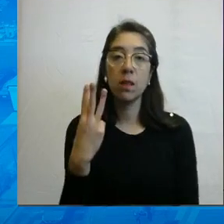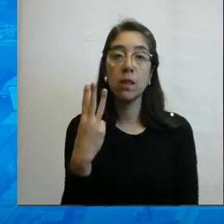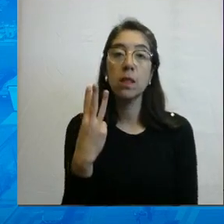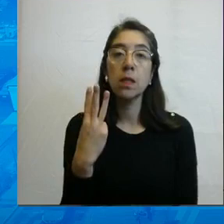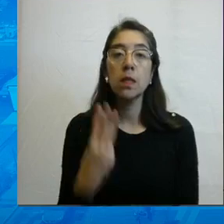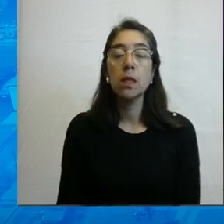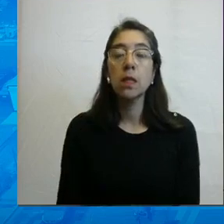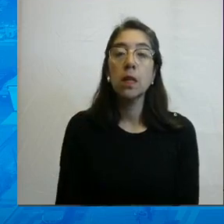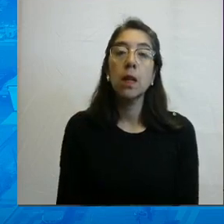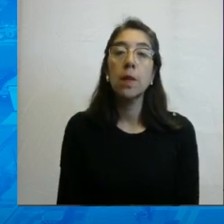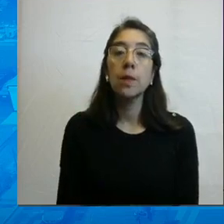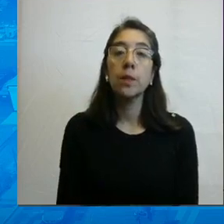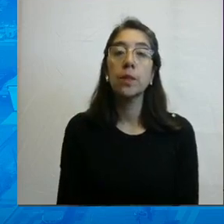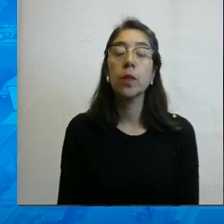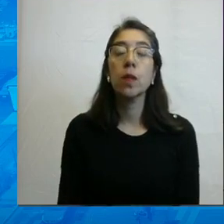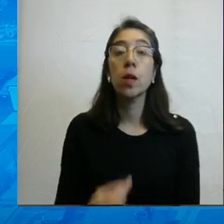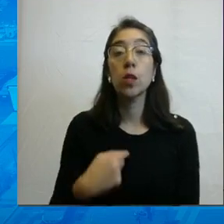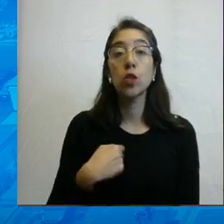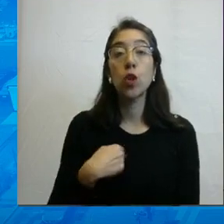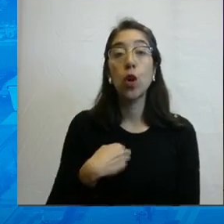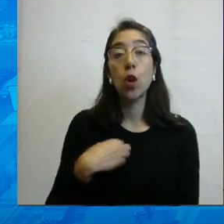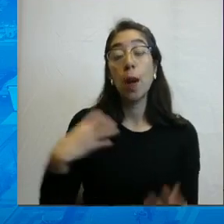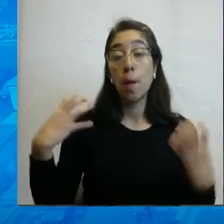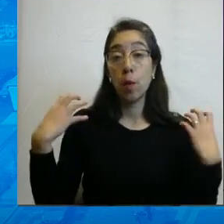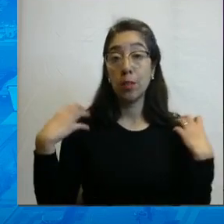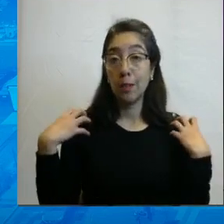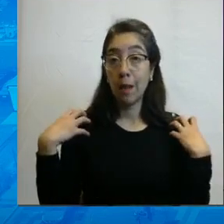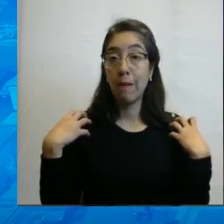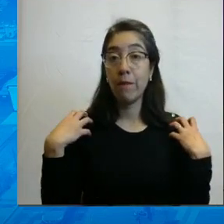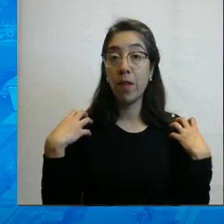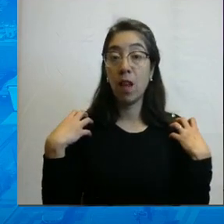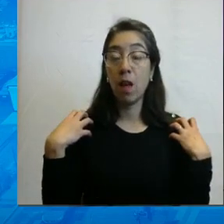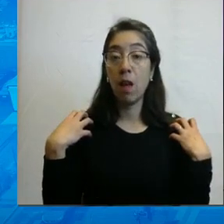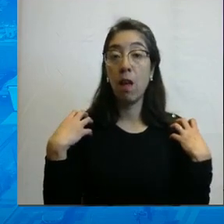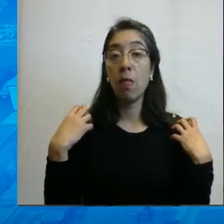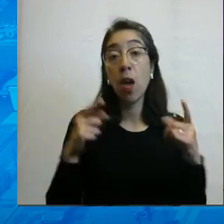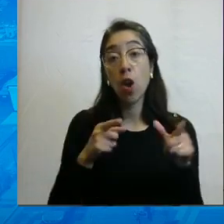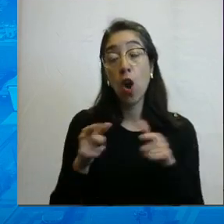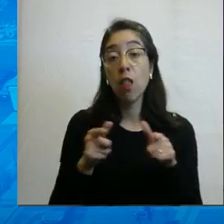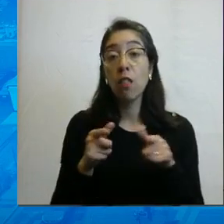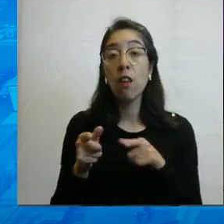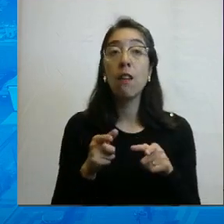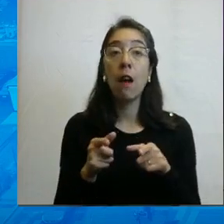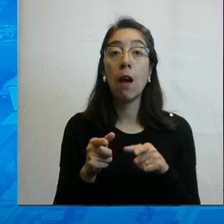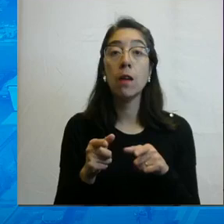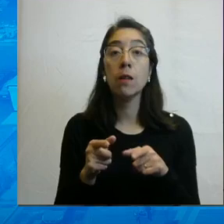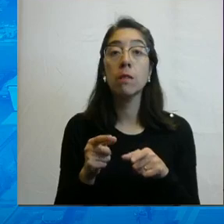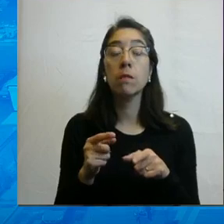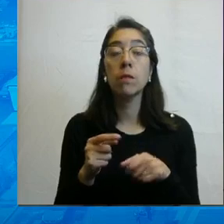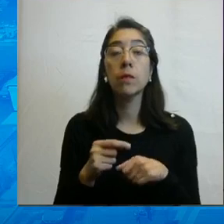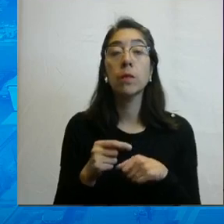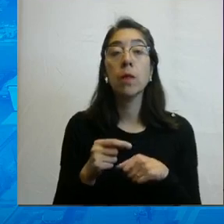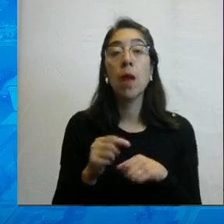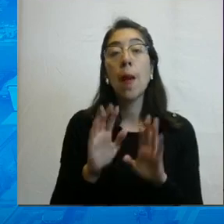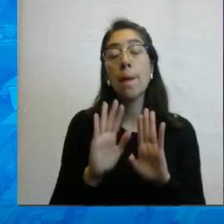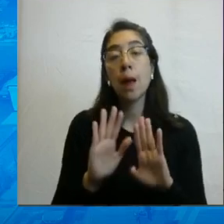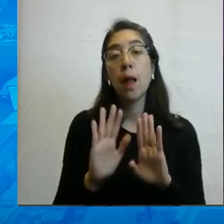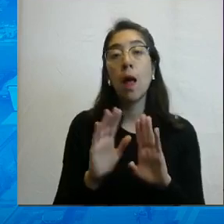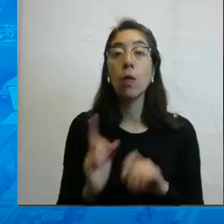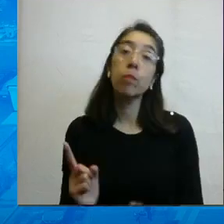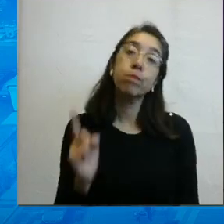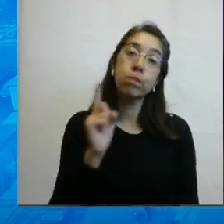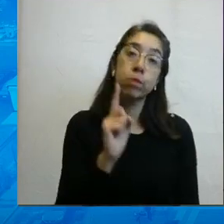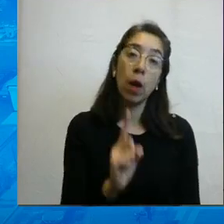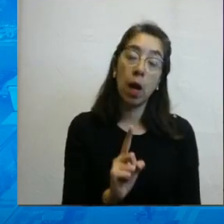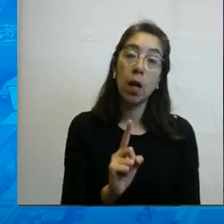Voy a presidir el Consejo en unos minutos, esperando que llegue la alcaldesa Lorena Olavarría,